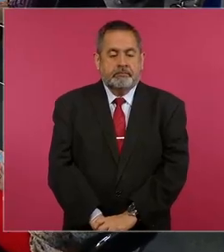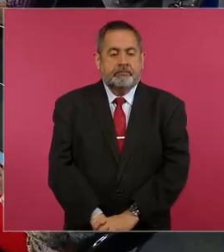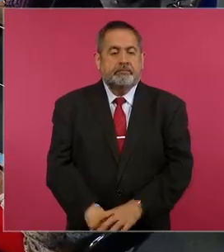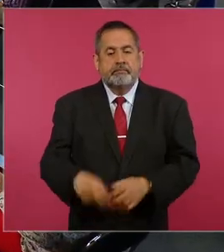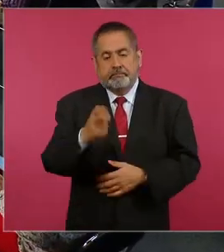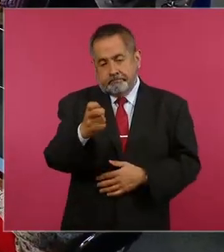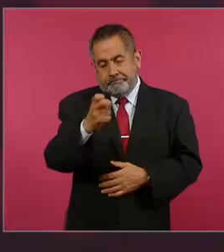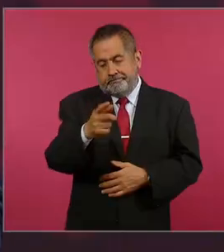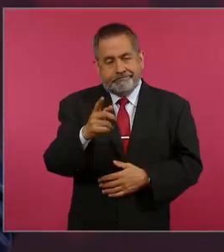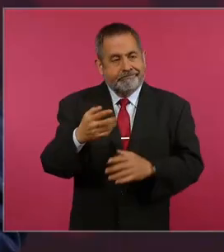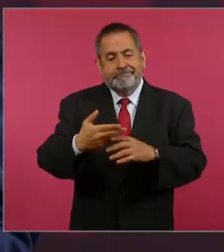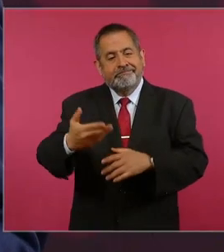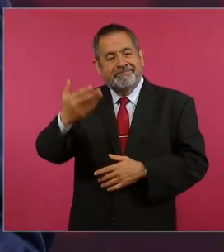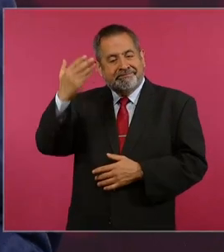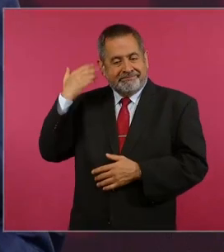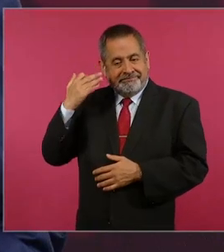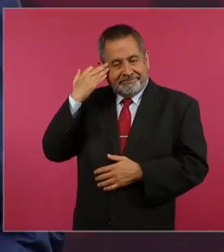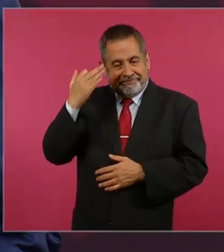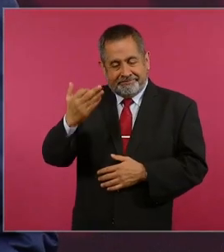algún tiempo